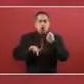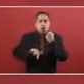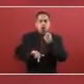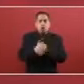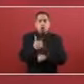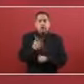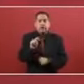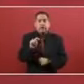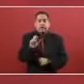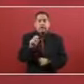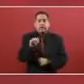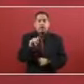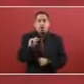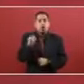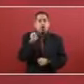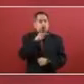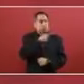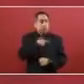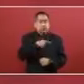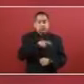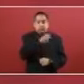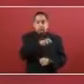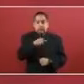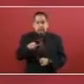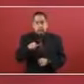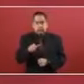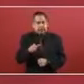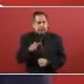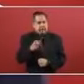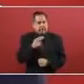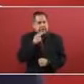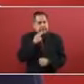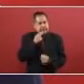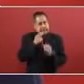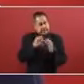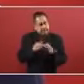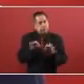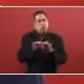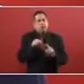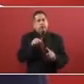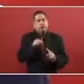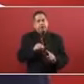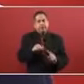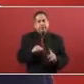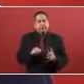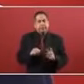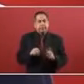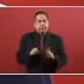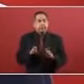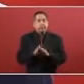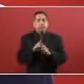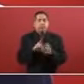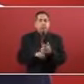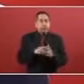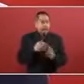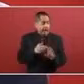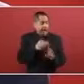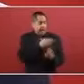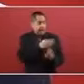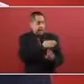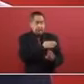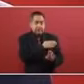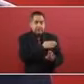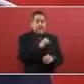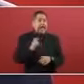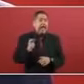técnicos, porque eso es lo otro. Resulta de que los que estaban ni